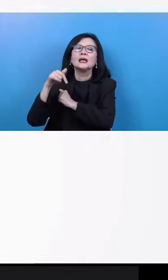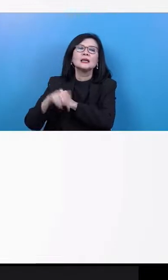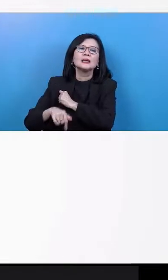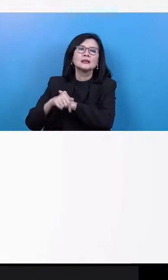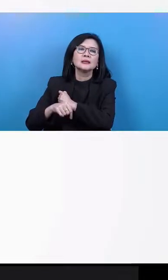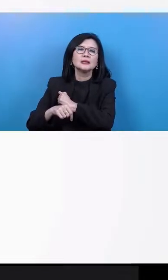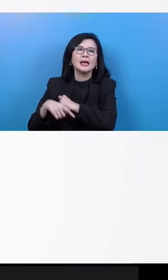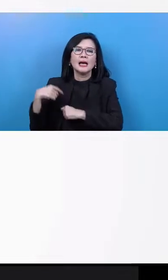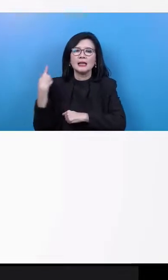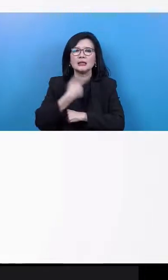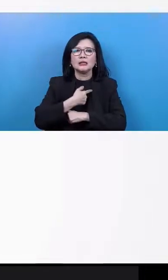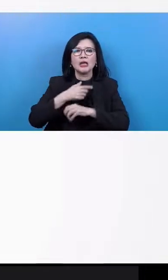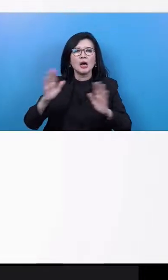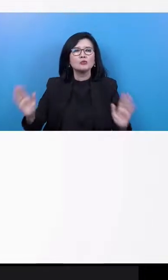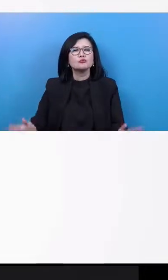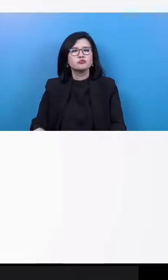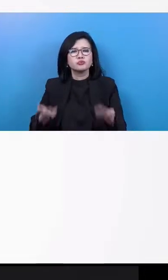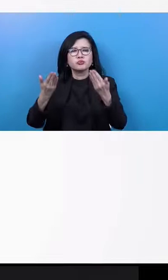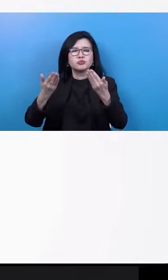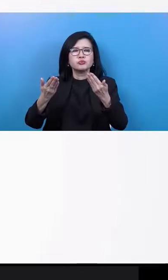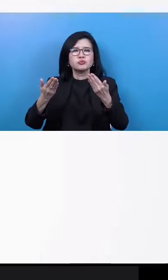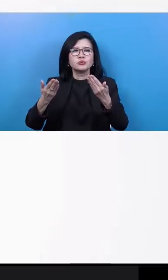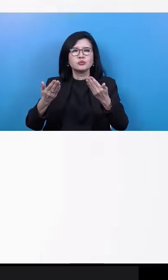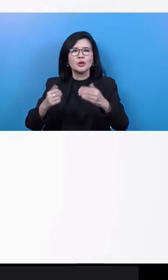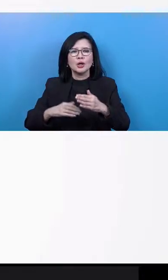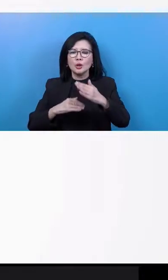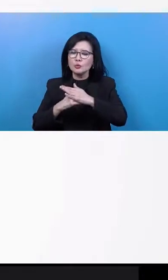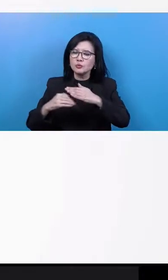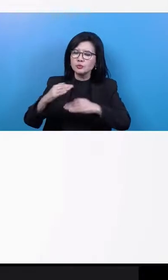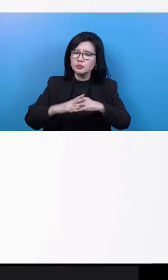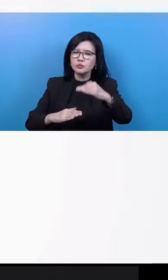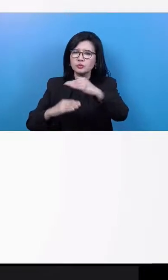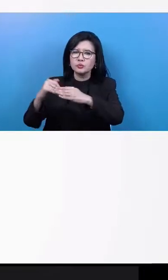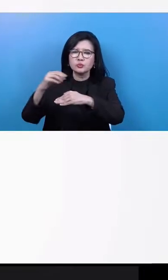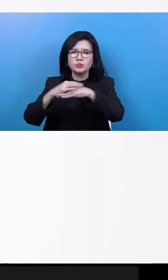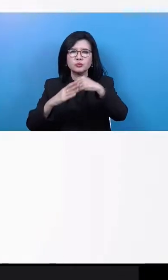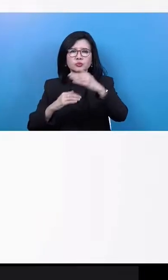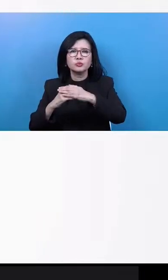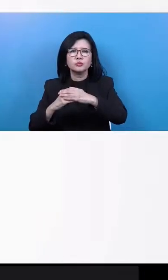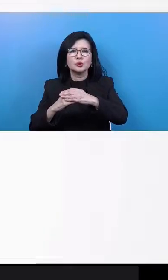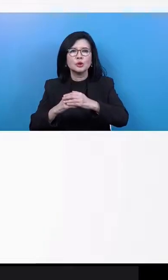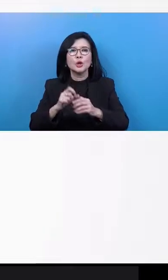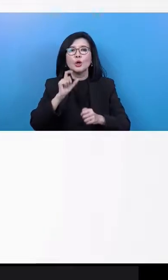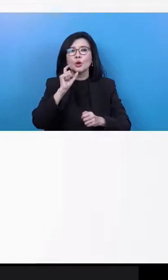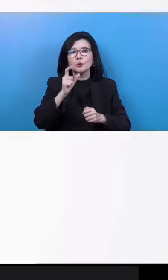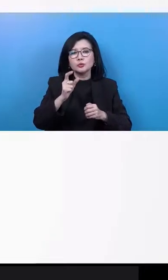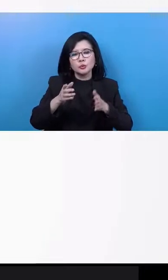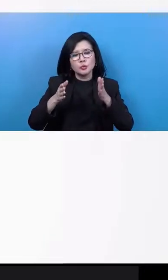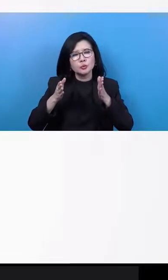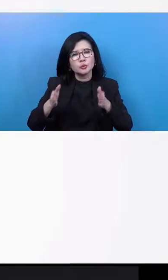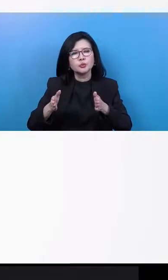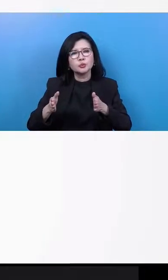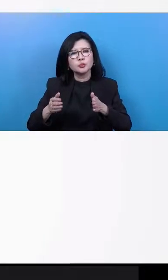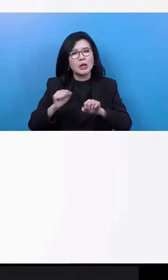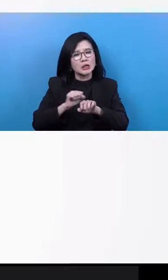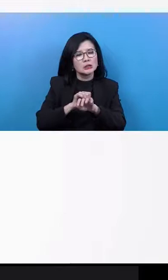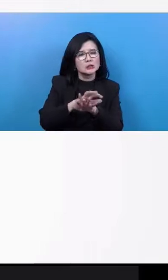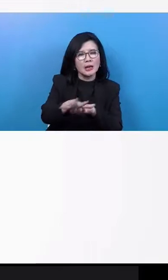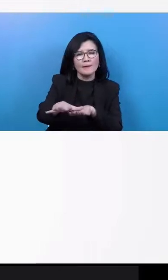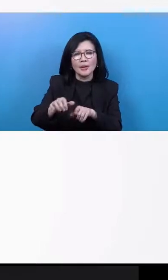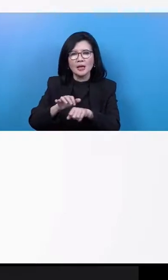a identificar esos impactos diferenciados en la población expuesta y vulnerable.